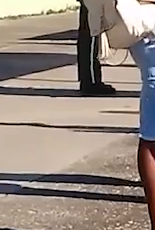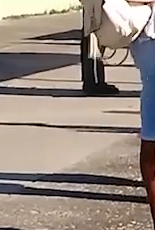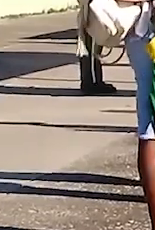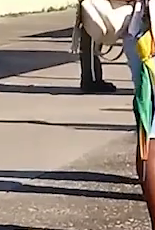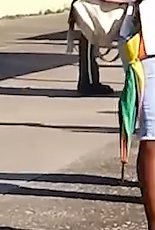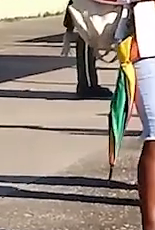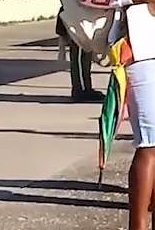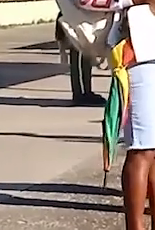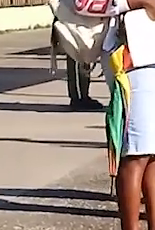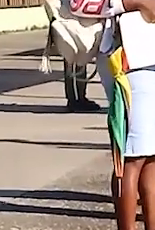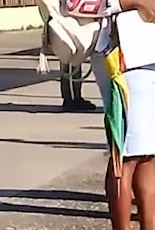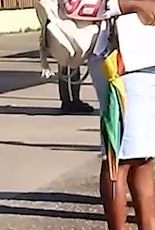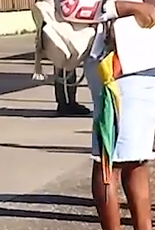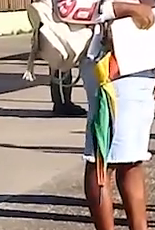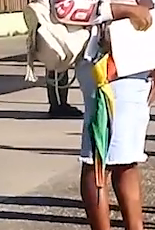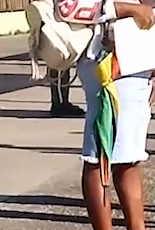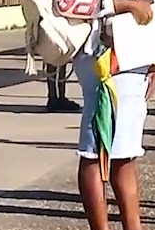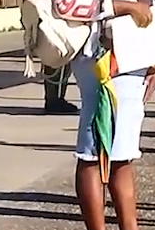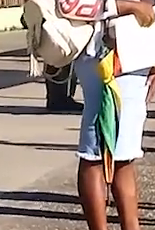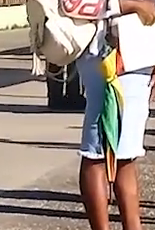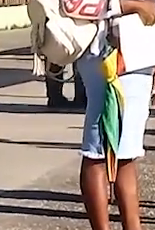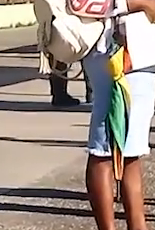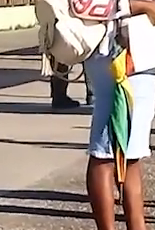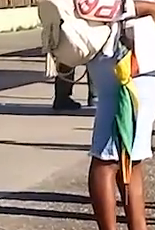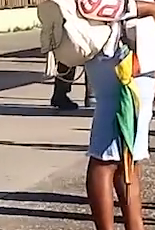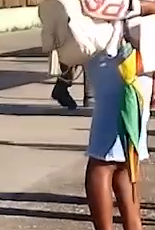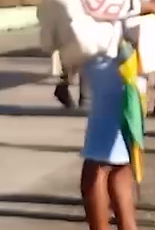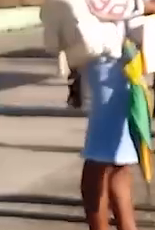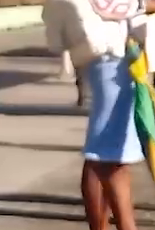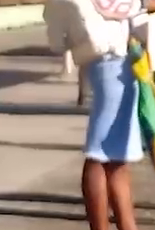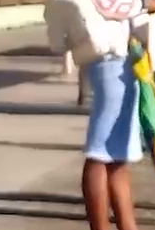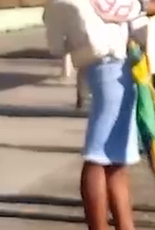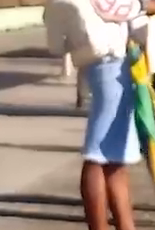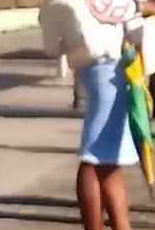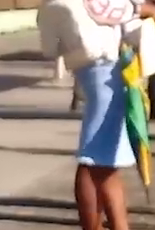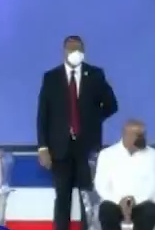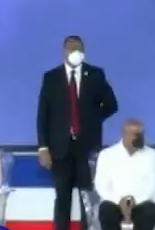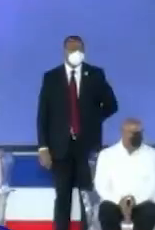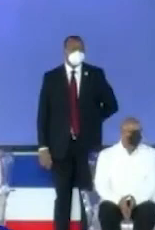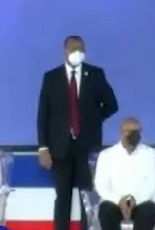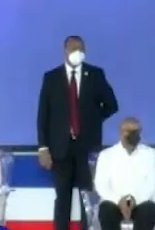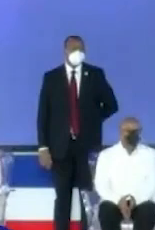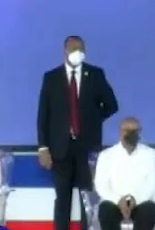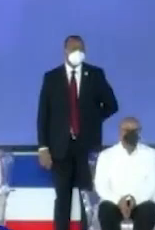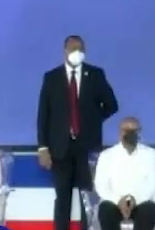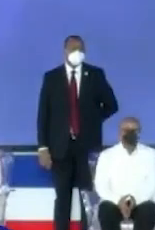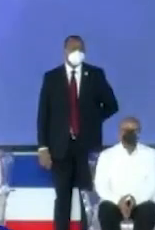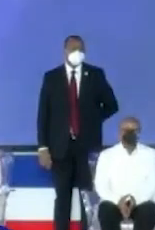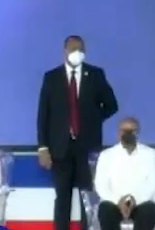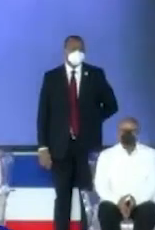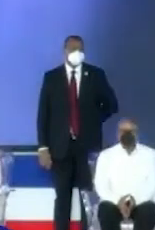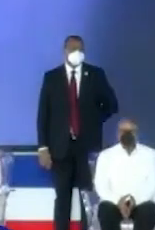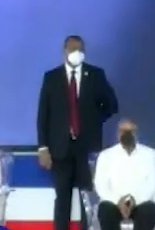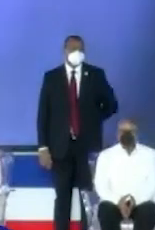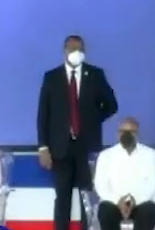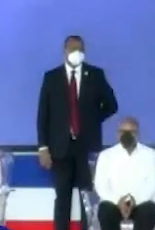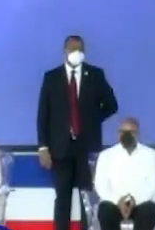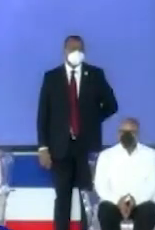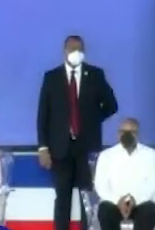algún familiar o vecino, no impidieron que ayer se iniciara de manera formal el año escolar 2020